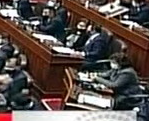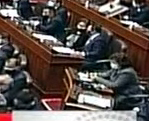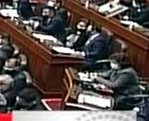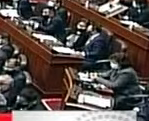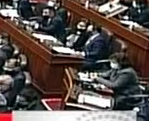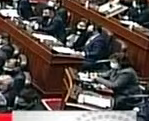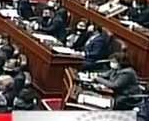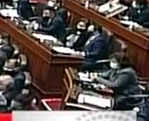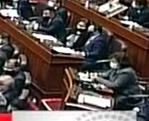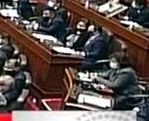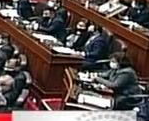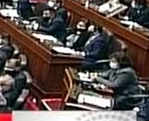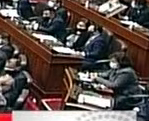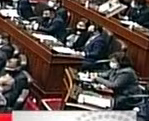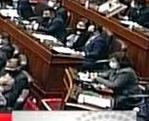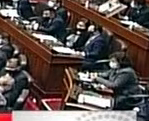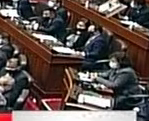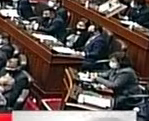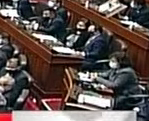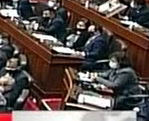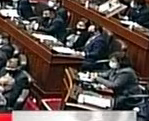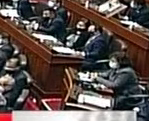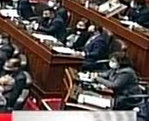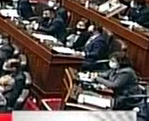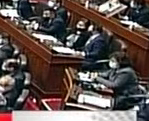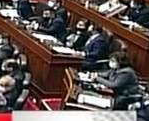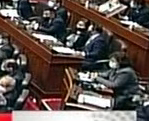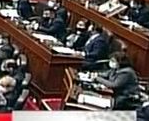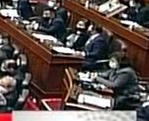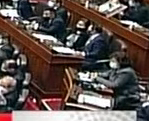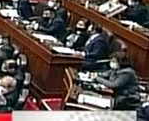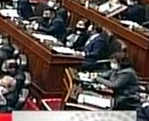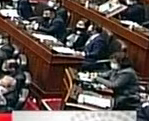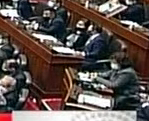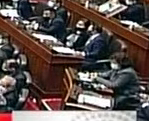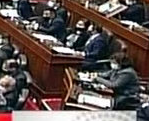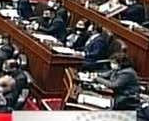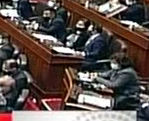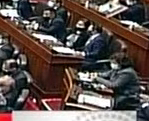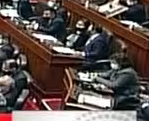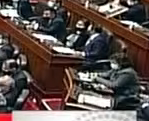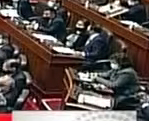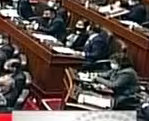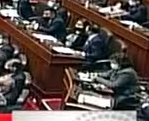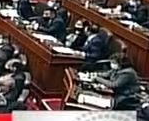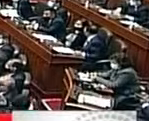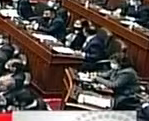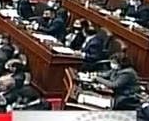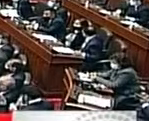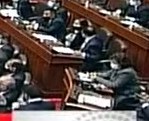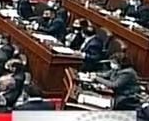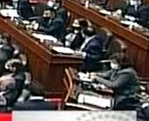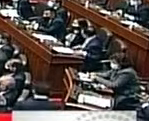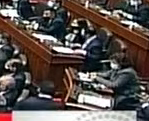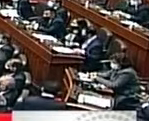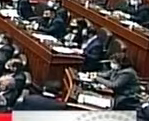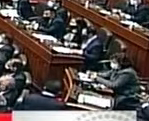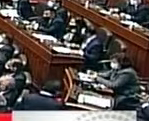nuevo Consejo de Ministros, su presidente planteará cuestión de confianza antes de abandonar la sala. Artículo